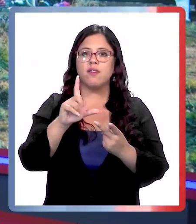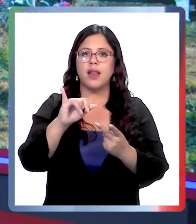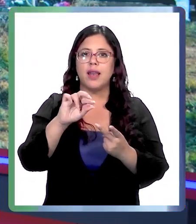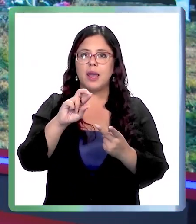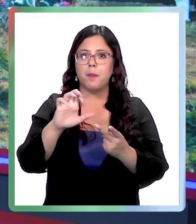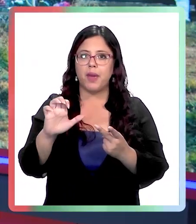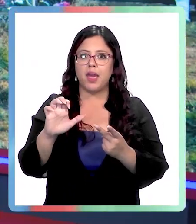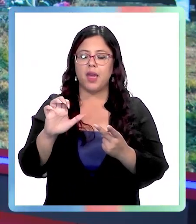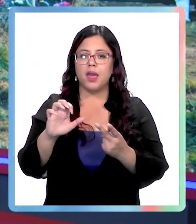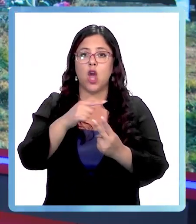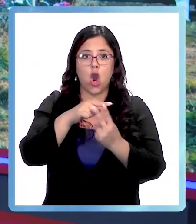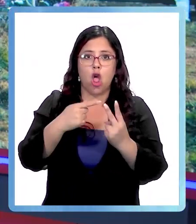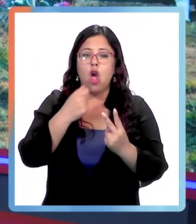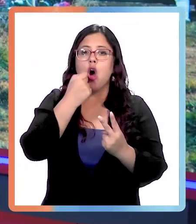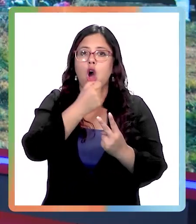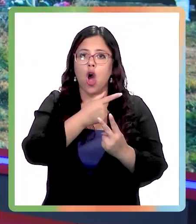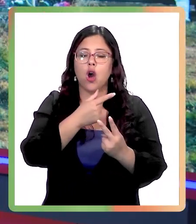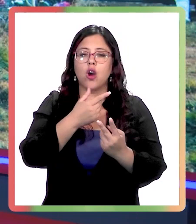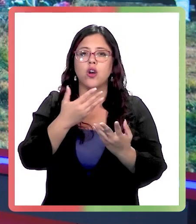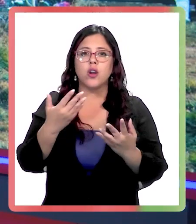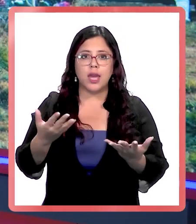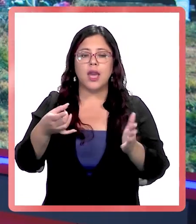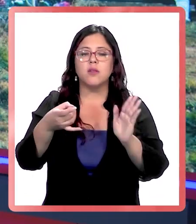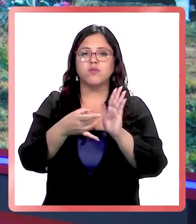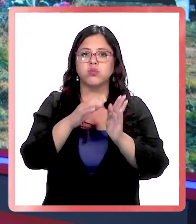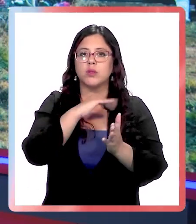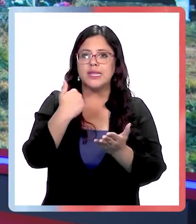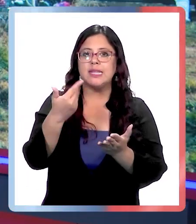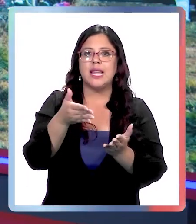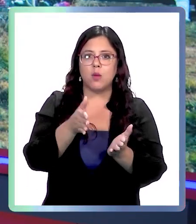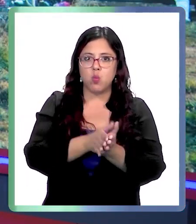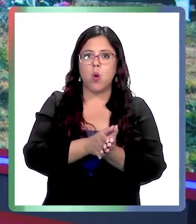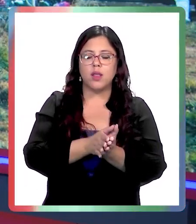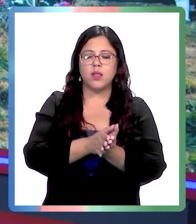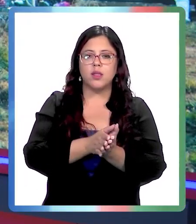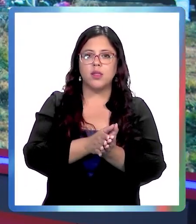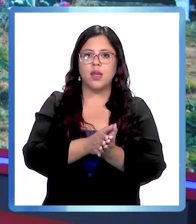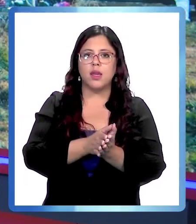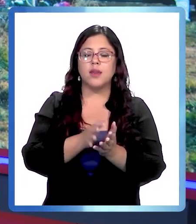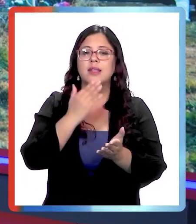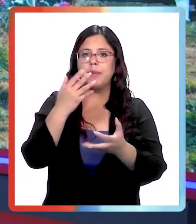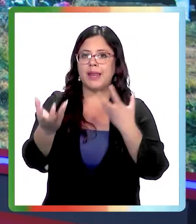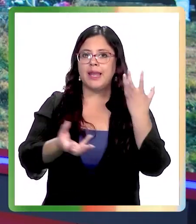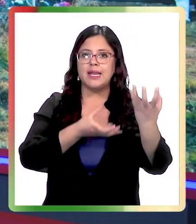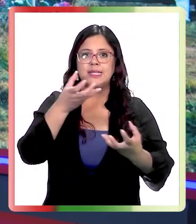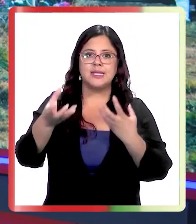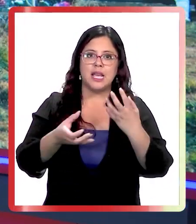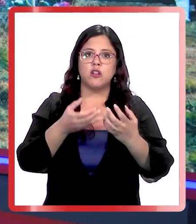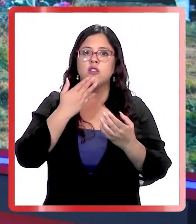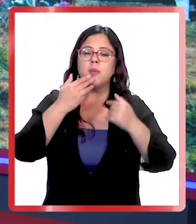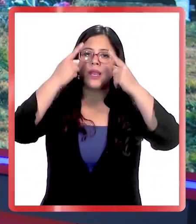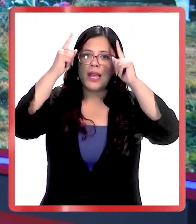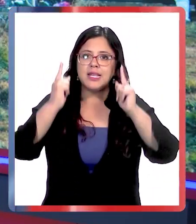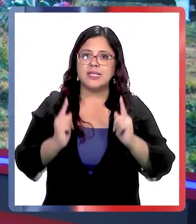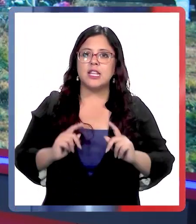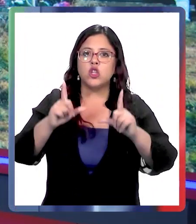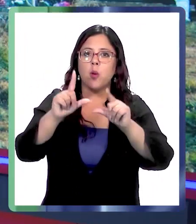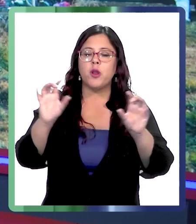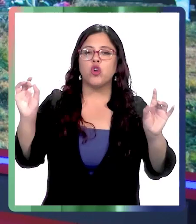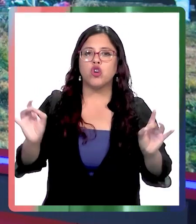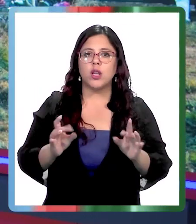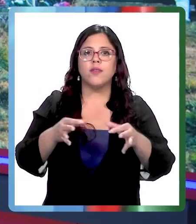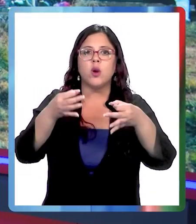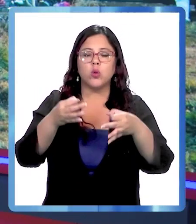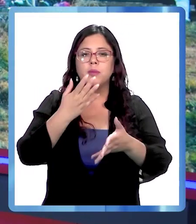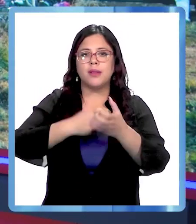Acuña, acusados por su participación en un delito de homicidio calificado e incendio, además de lesiones menos graves ocurridas el